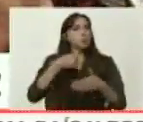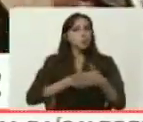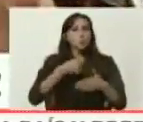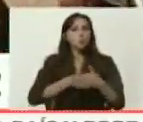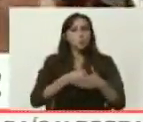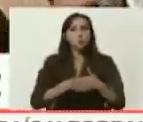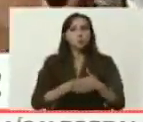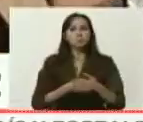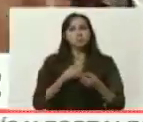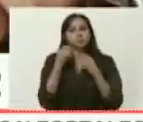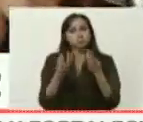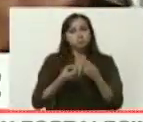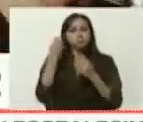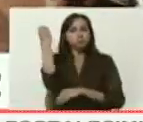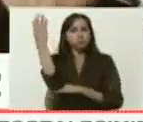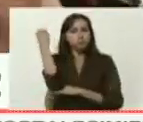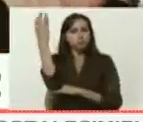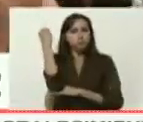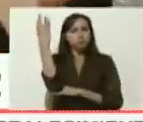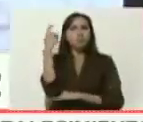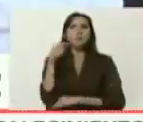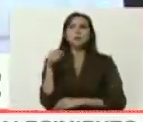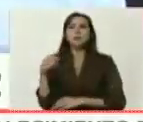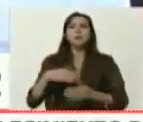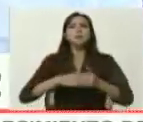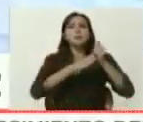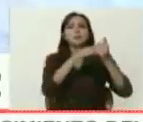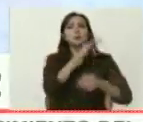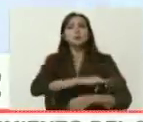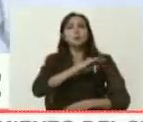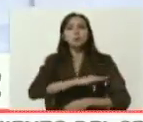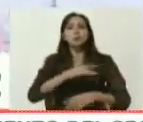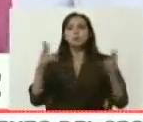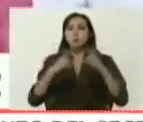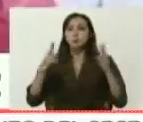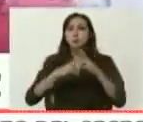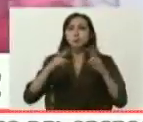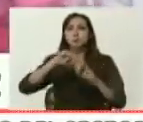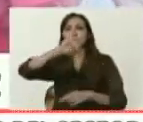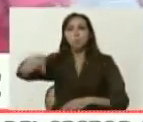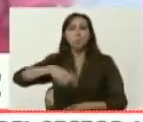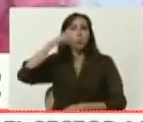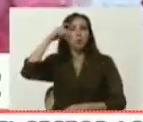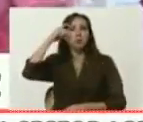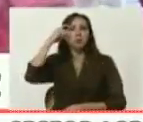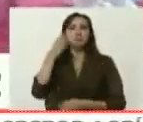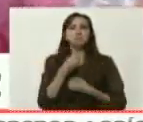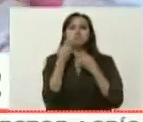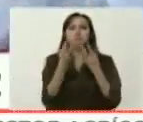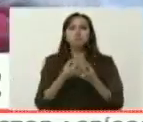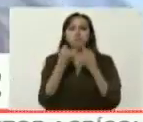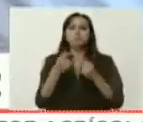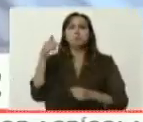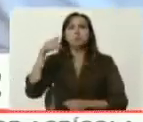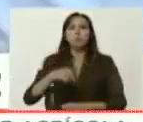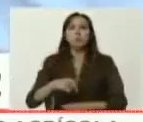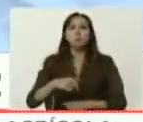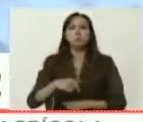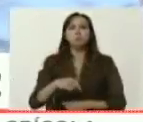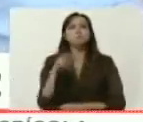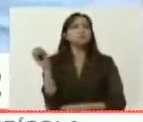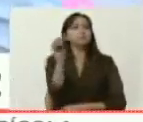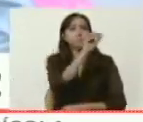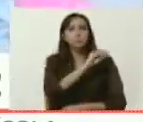la Liga Socialista, compañero de lucha de Jorge Rodríguez Padre. Decía que hoy nos convoca una vez más a